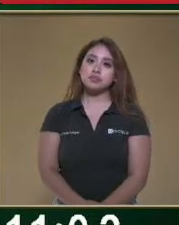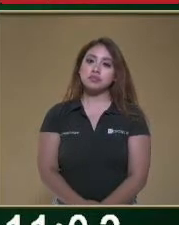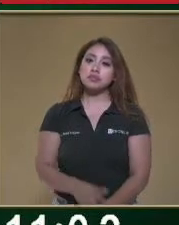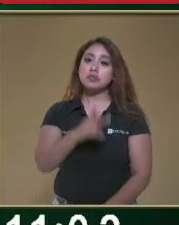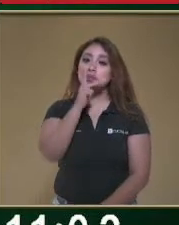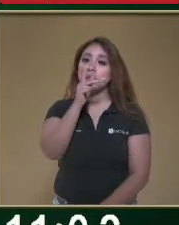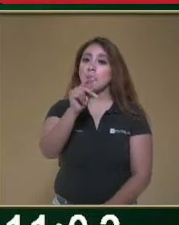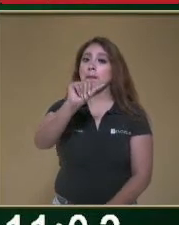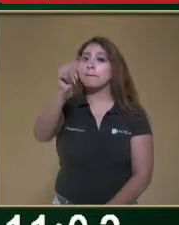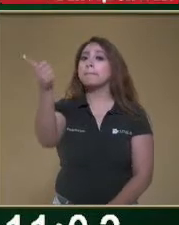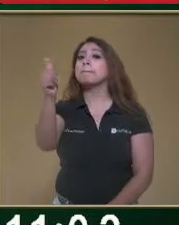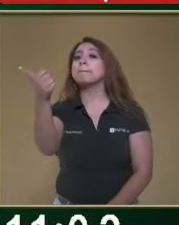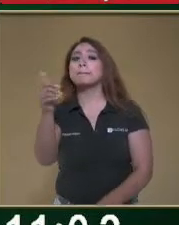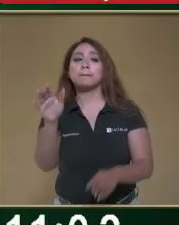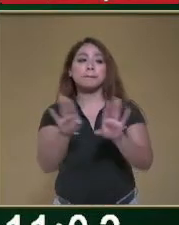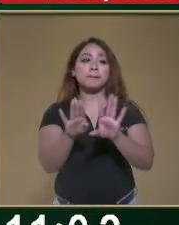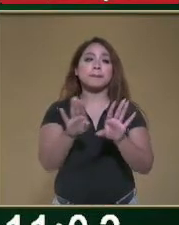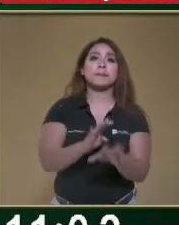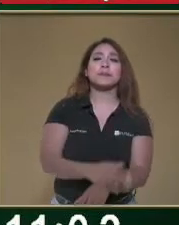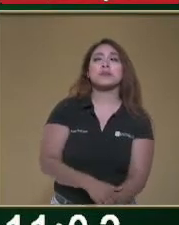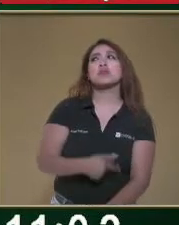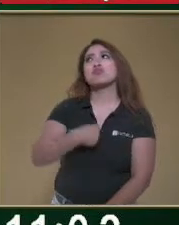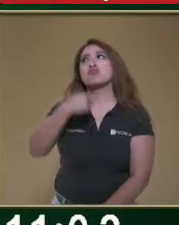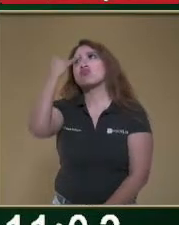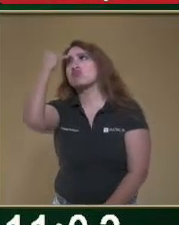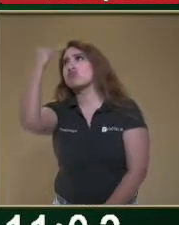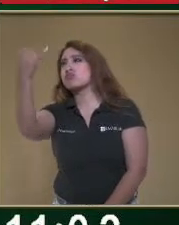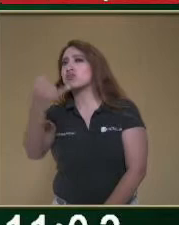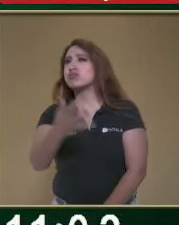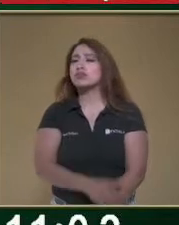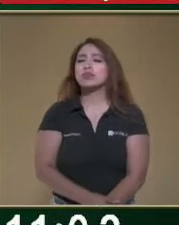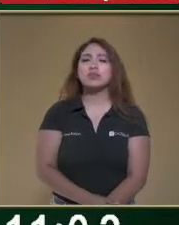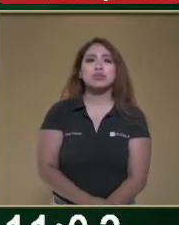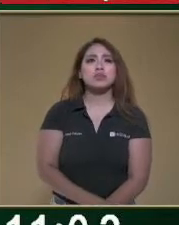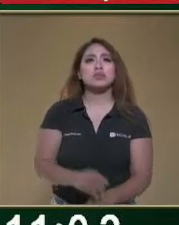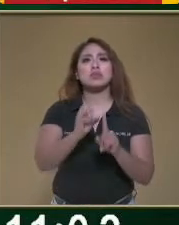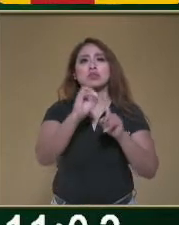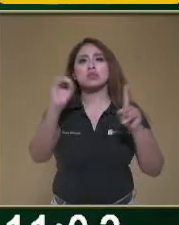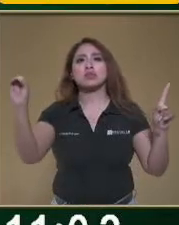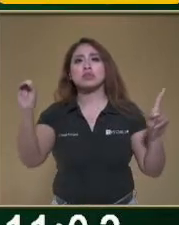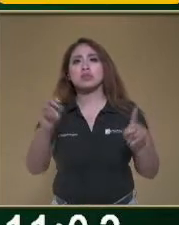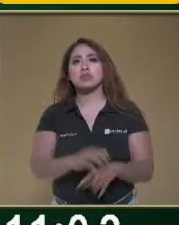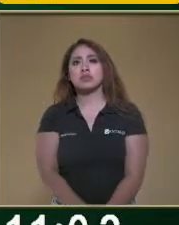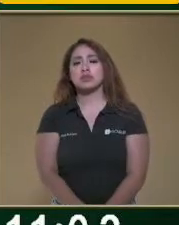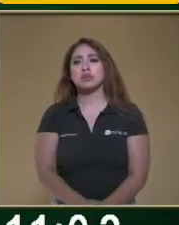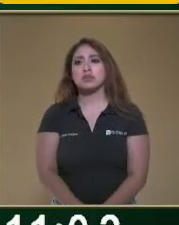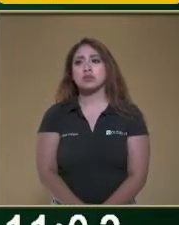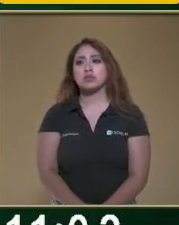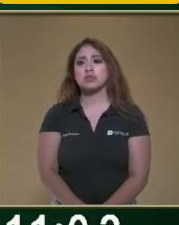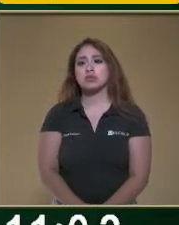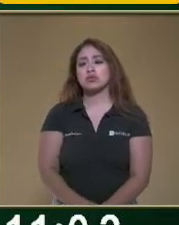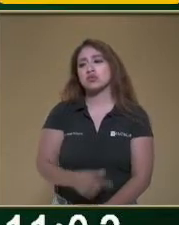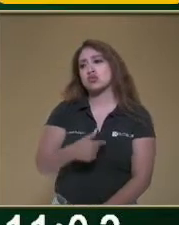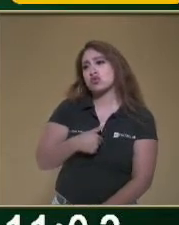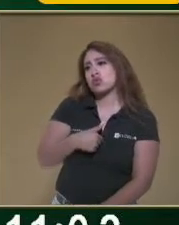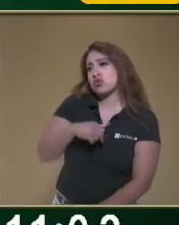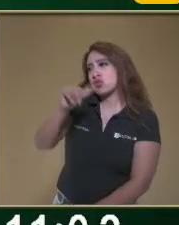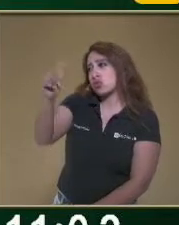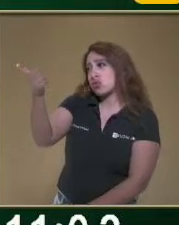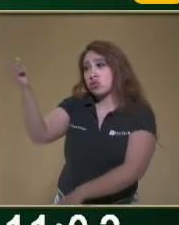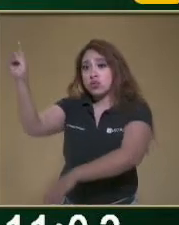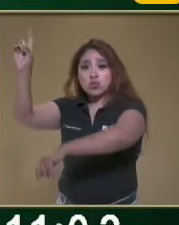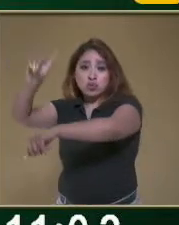ejemplo, ¿cómo podríamos usarlo? A ver, a mí se me ocurre un enunciado. Puedo decir, el otro día fui al parque. Entonces, estas